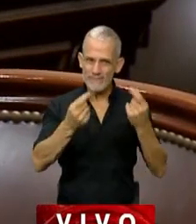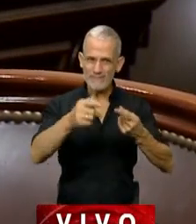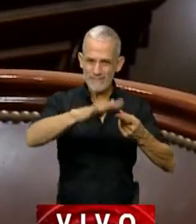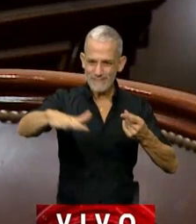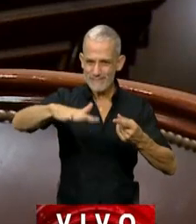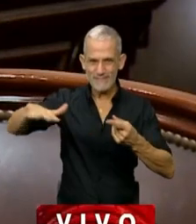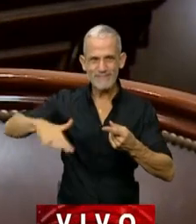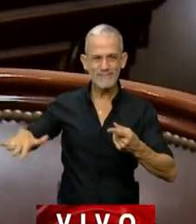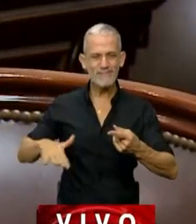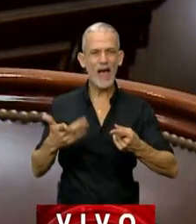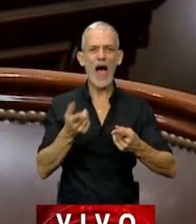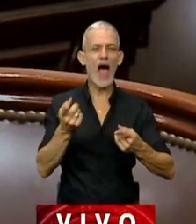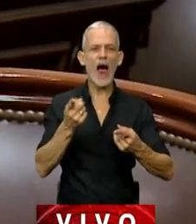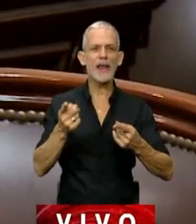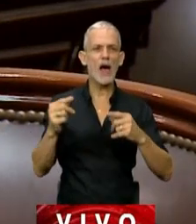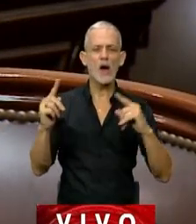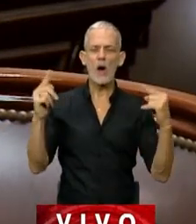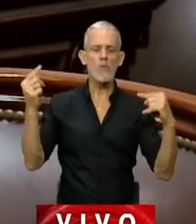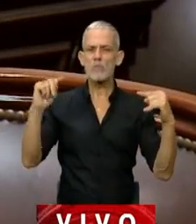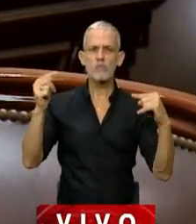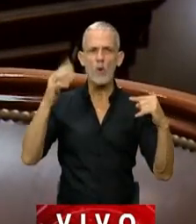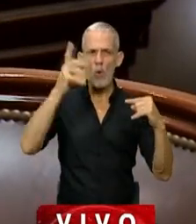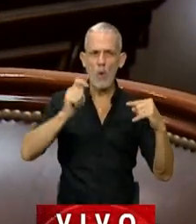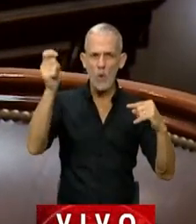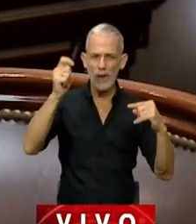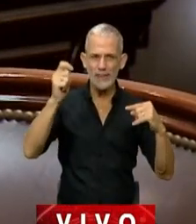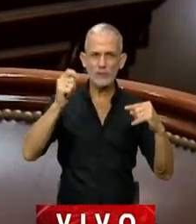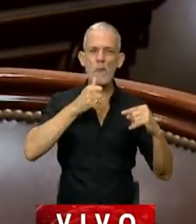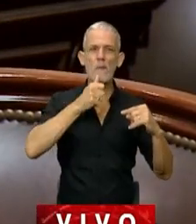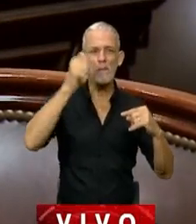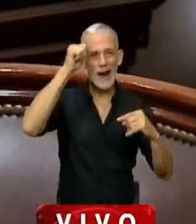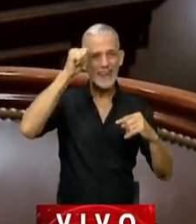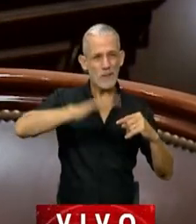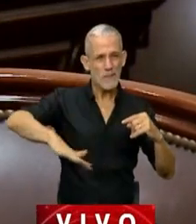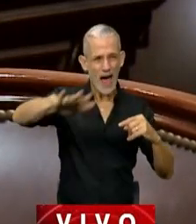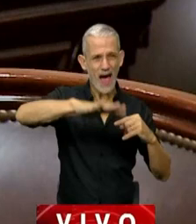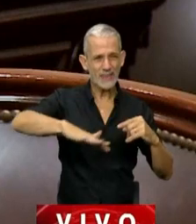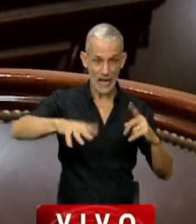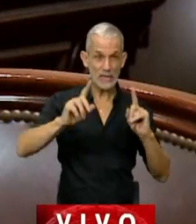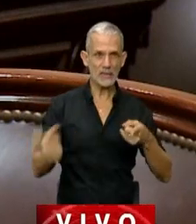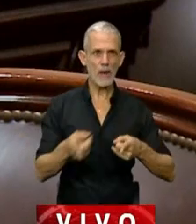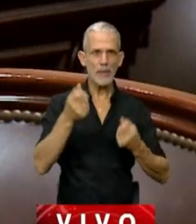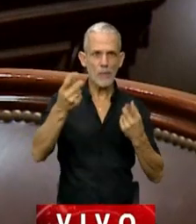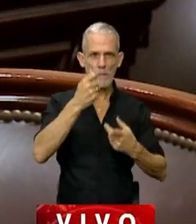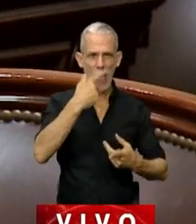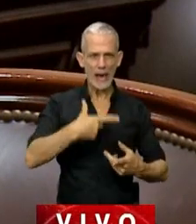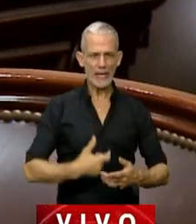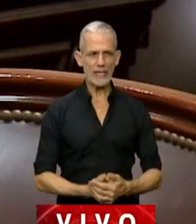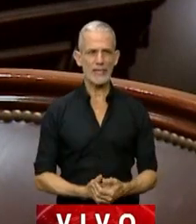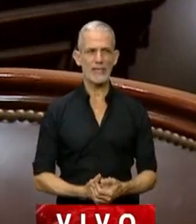concesión del área que tiene conflictividad judicial frente al Mar del Plata también la otorgó Mauricio